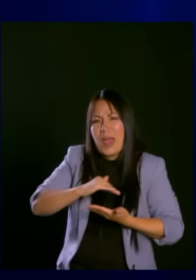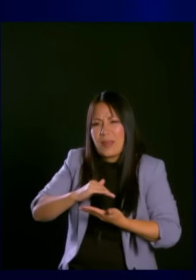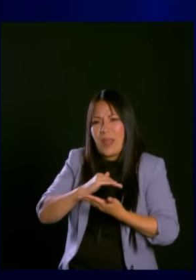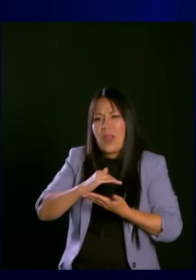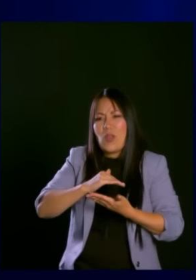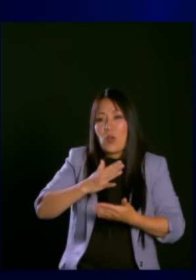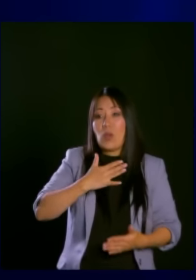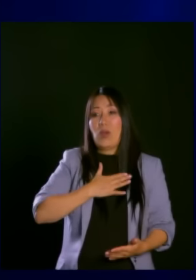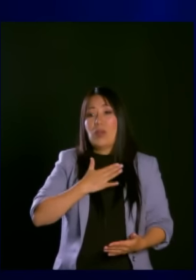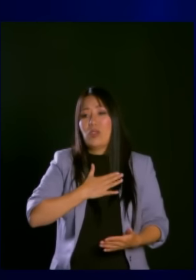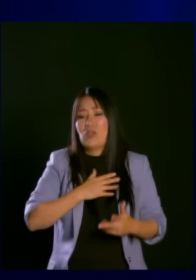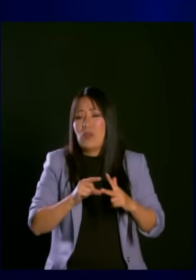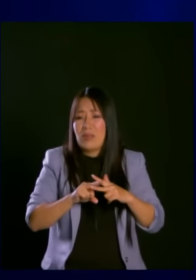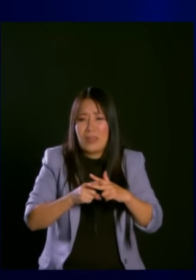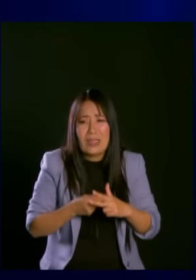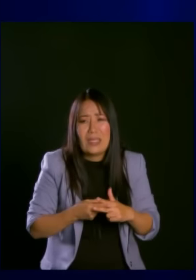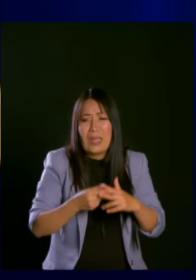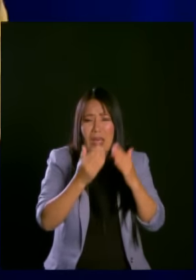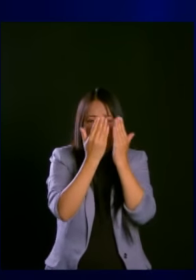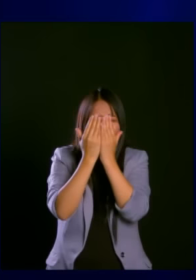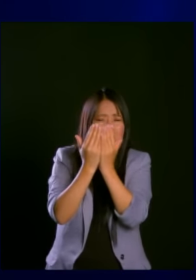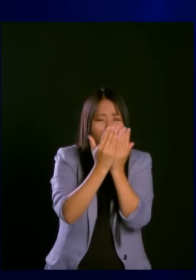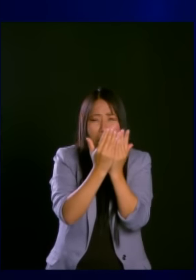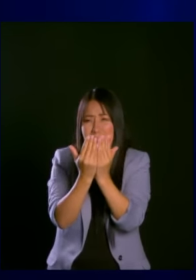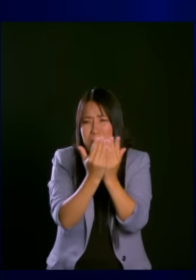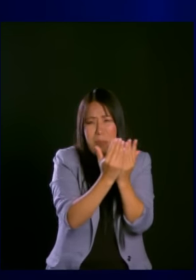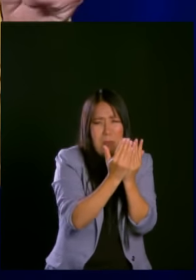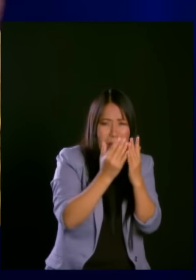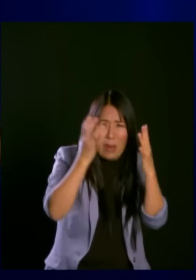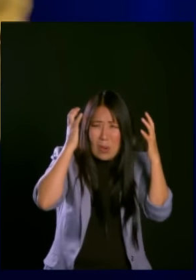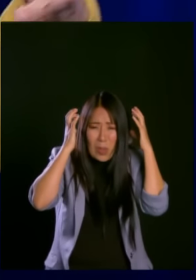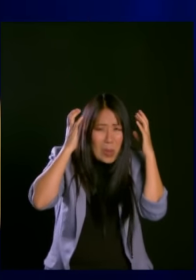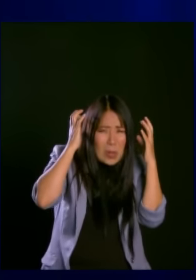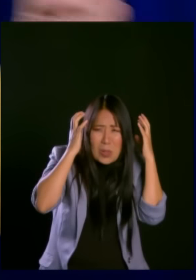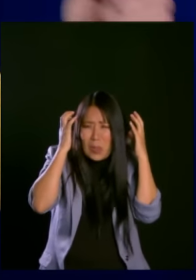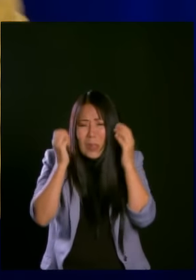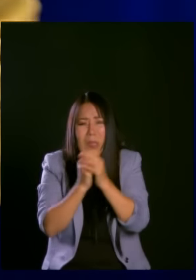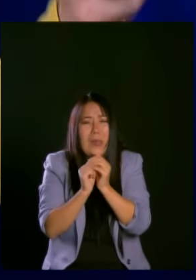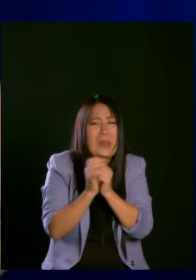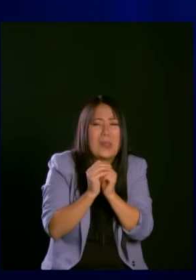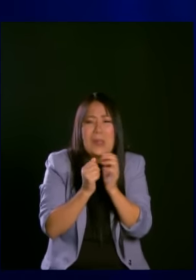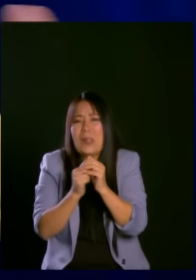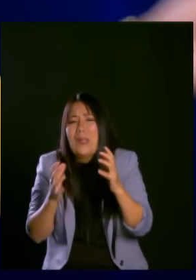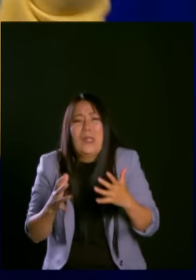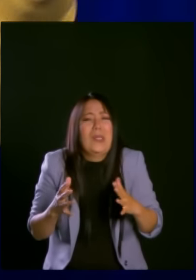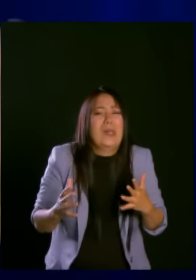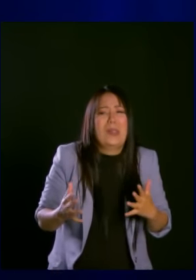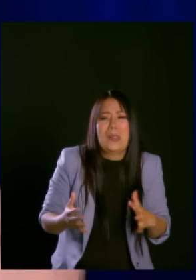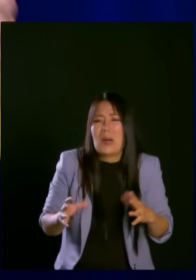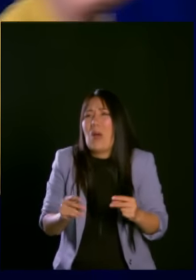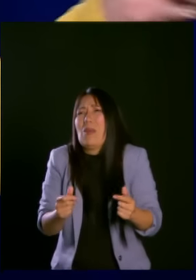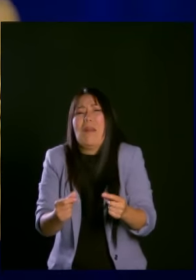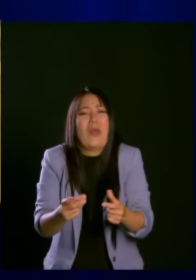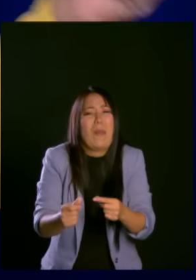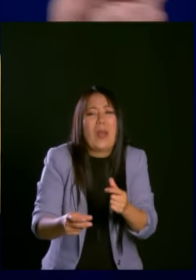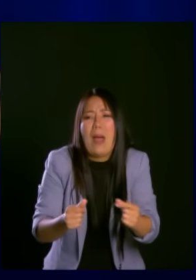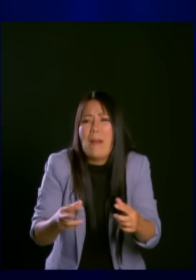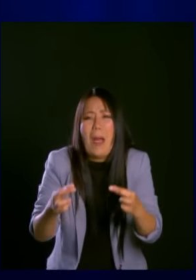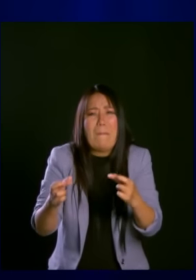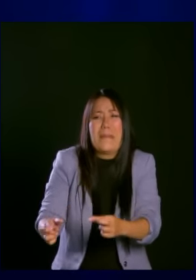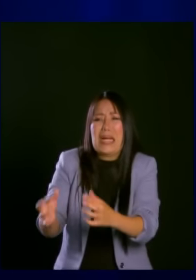ansiedad, casi que me poseía, decir: ya, yo, ¿cuándo es? Y hay que hacerlo, y ya, el Señor, y el Señor tiene prisa, y la gente se está